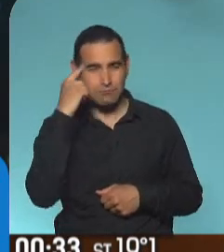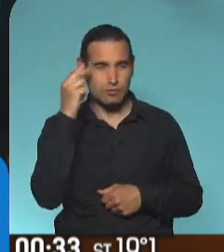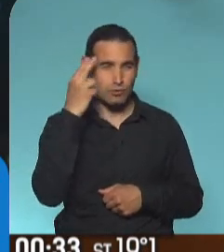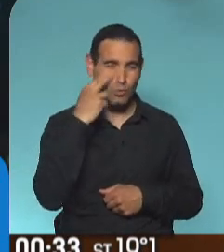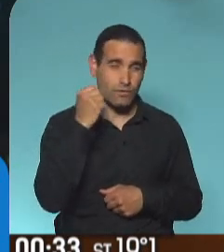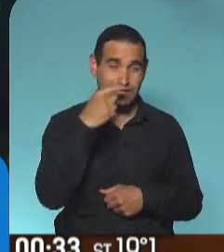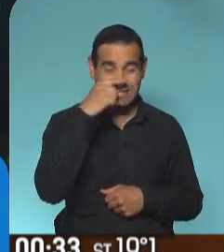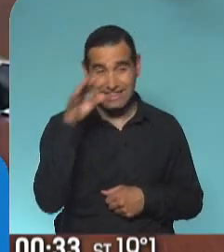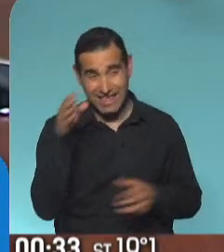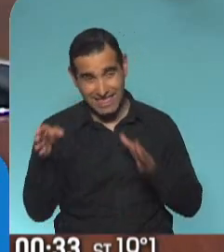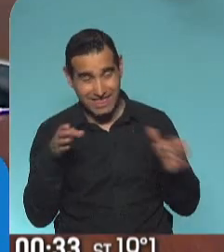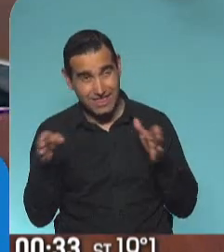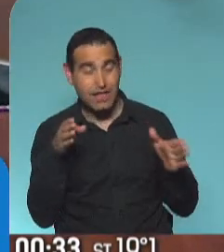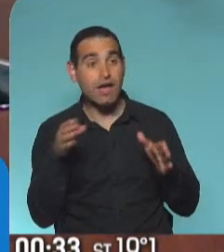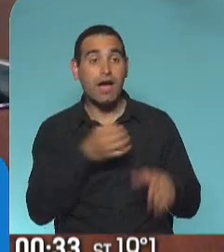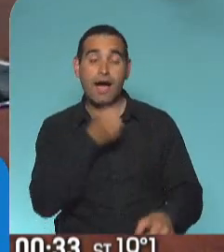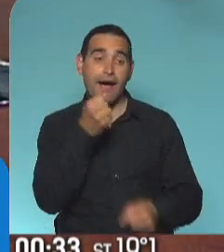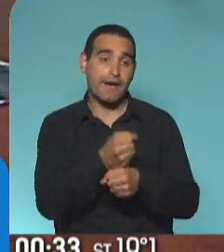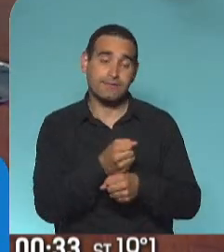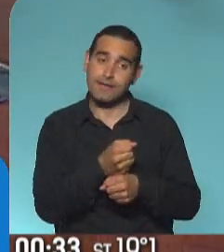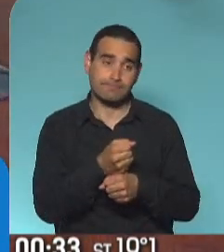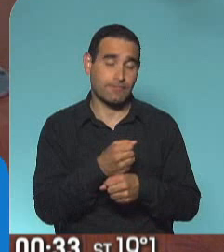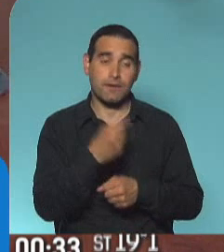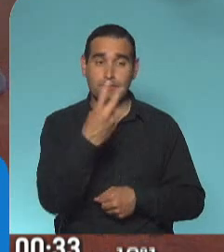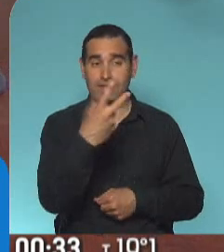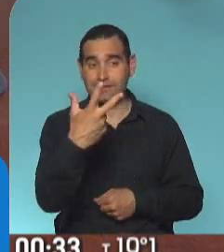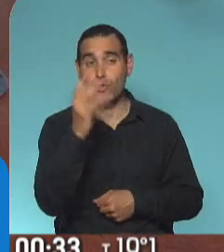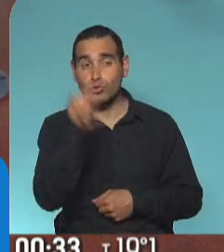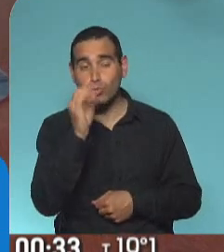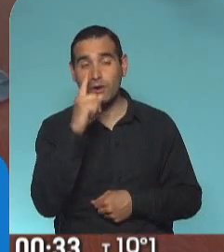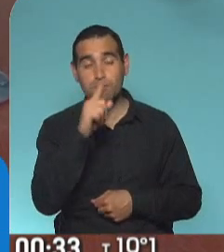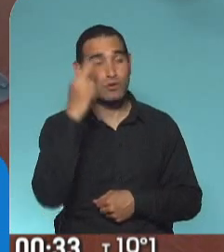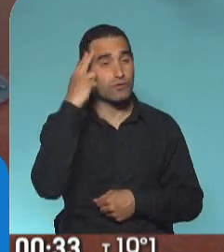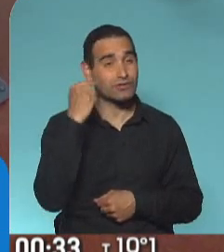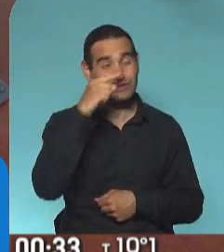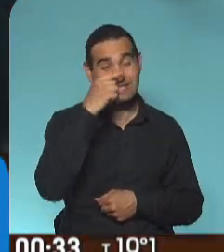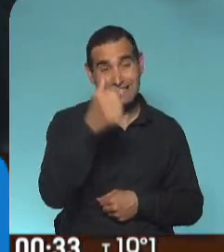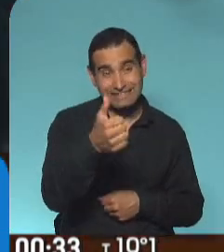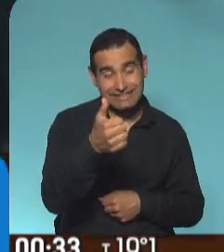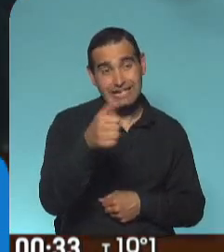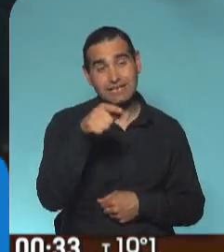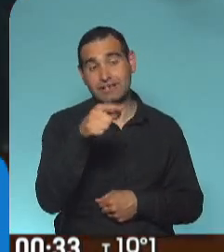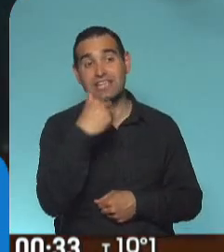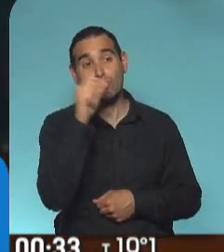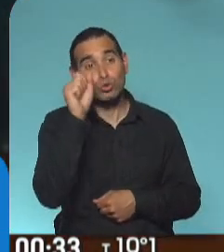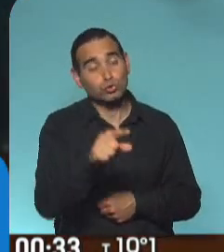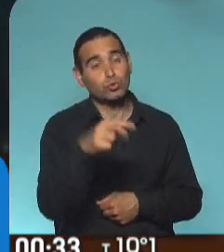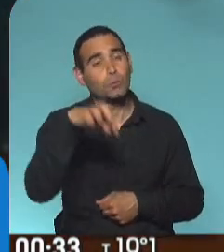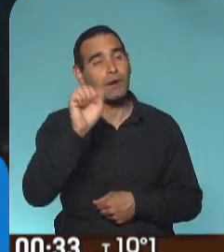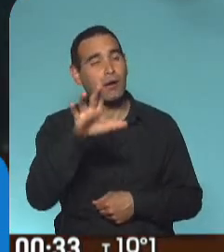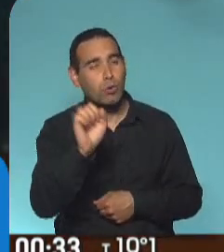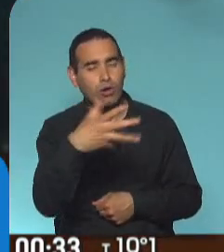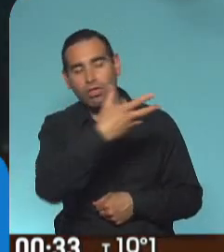que ocurrió ese hecho trágico el 23 de octubre de 1976, que se llevaron a su hijo Pablo